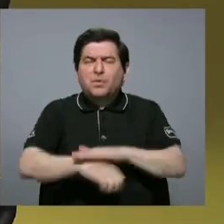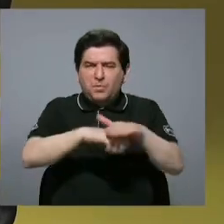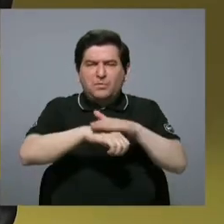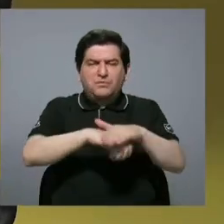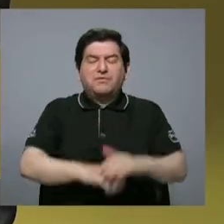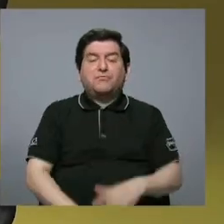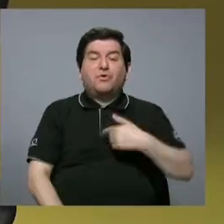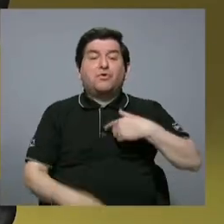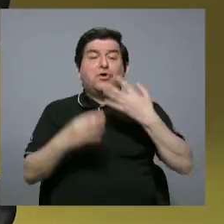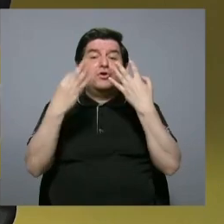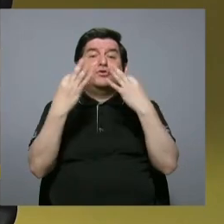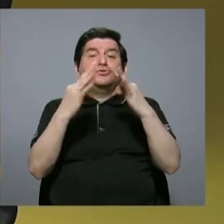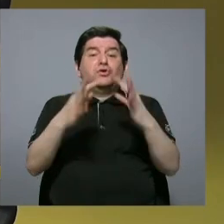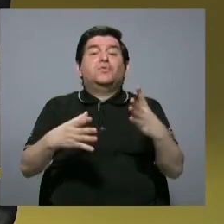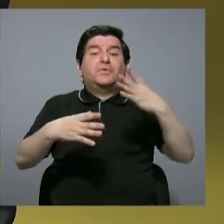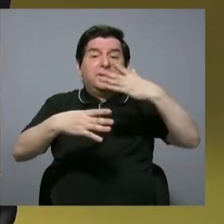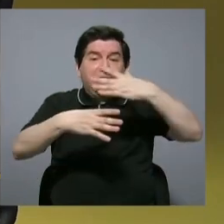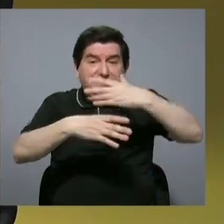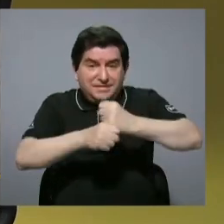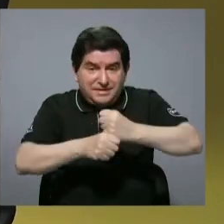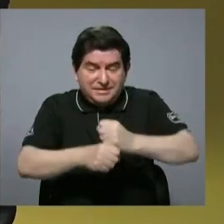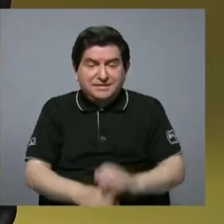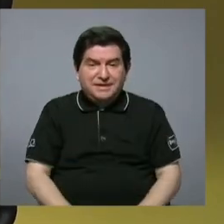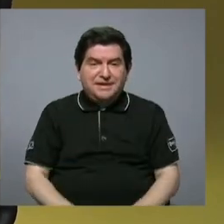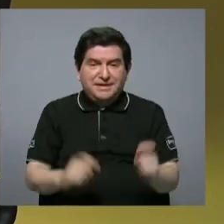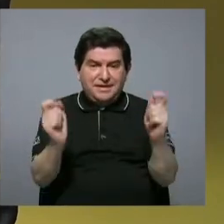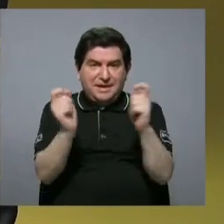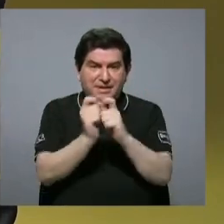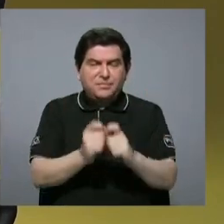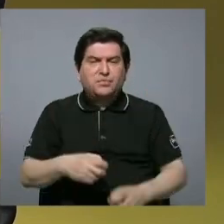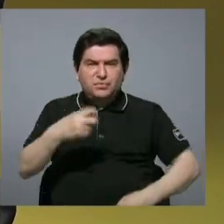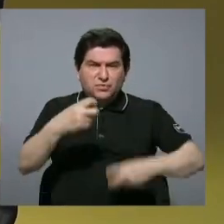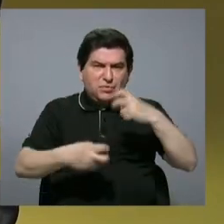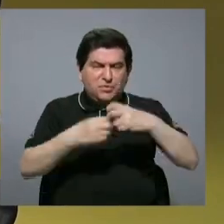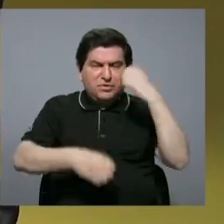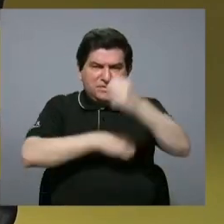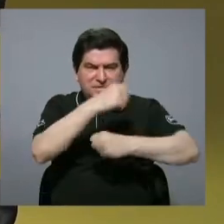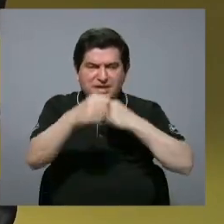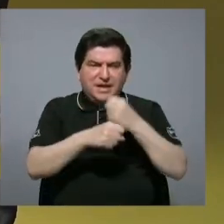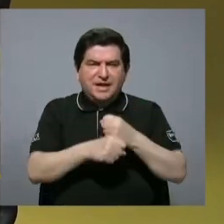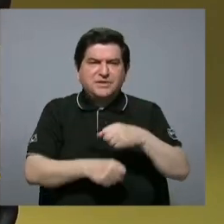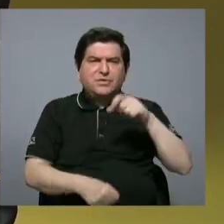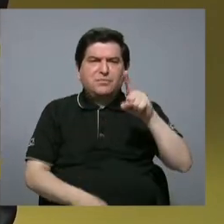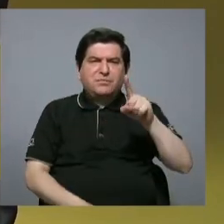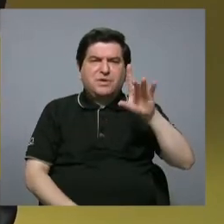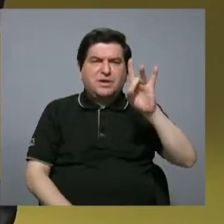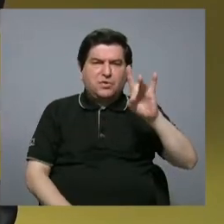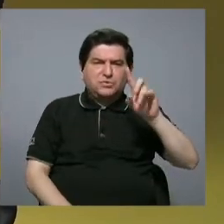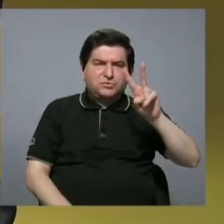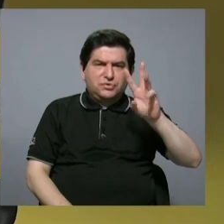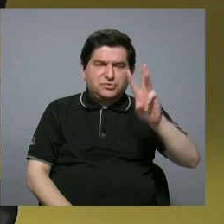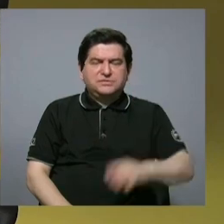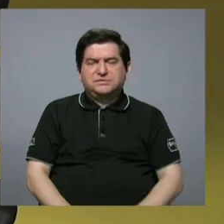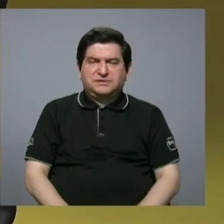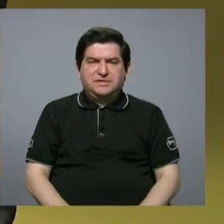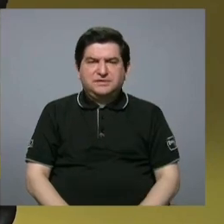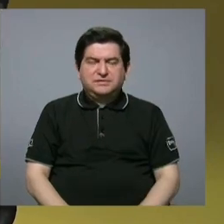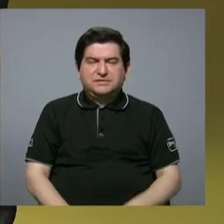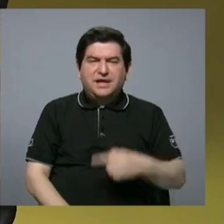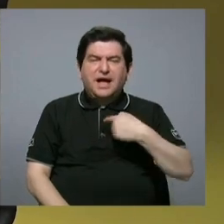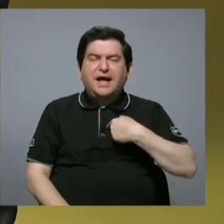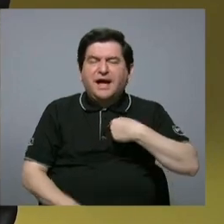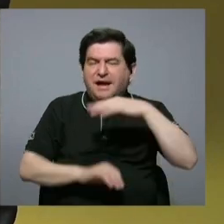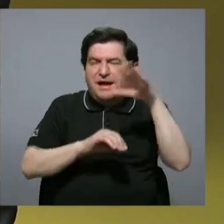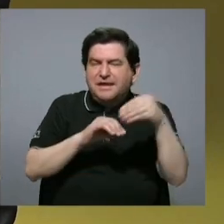Voy a tratar de resumir este punto de los conflictos del año 26. Un comercial nada más, don Juan Rafael. ¿Sí?